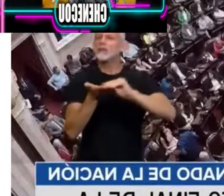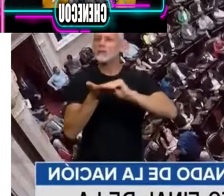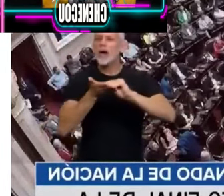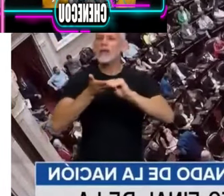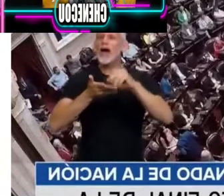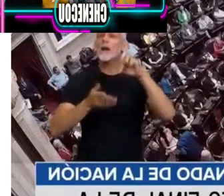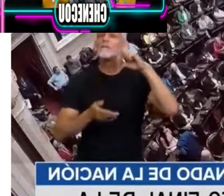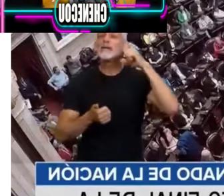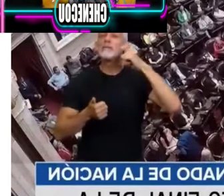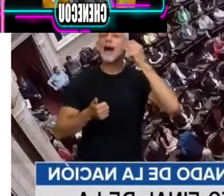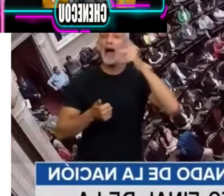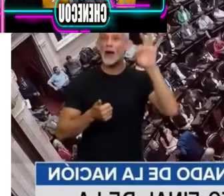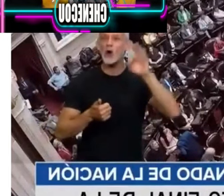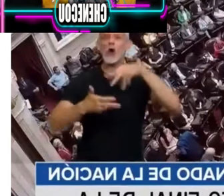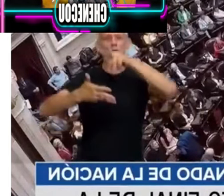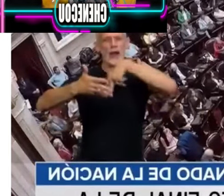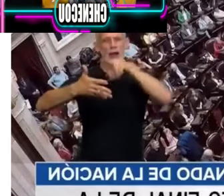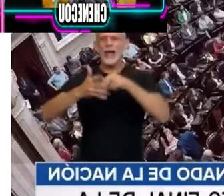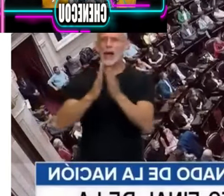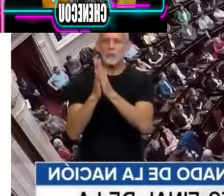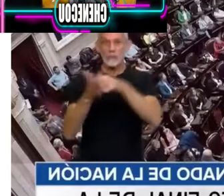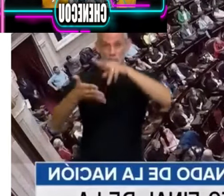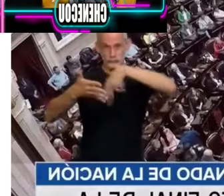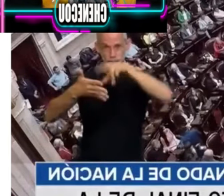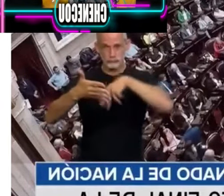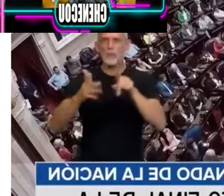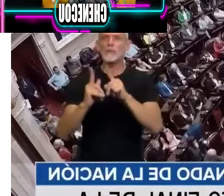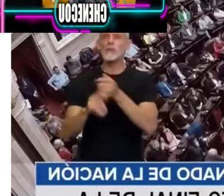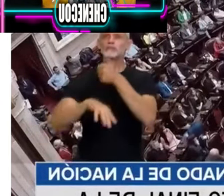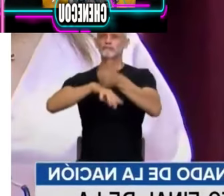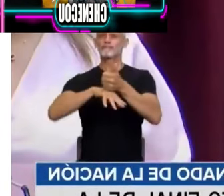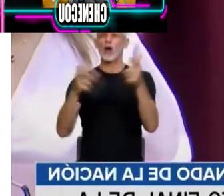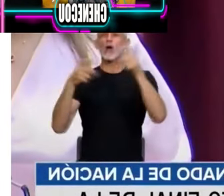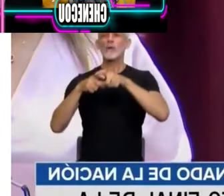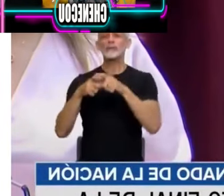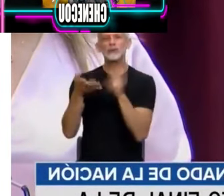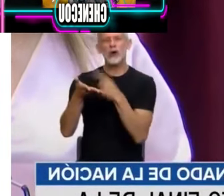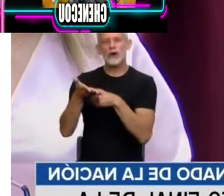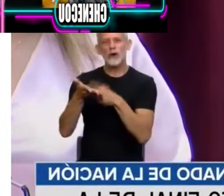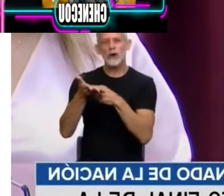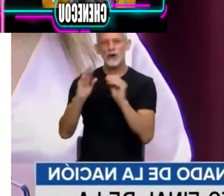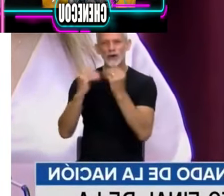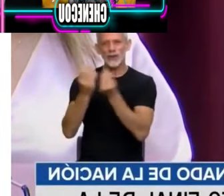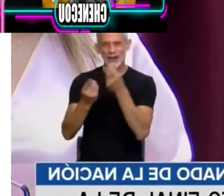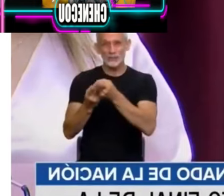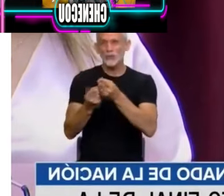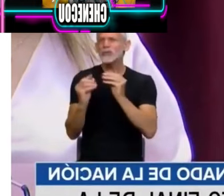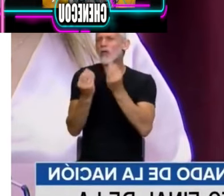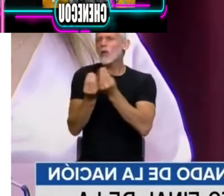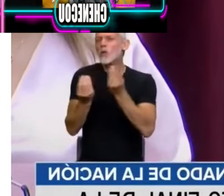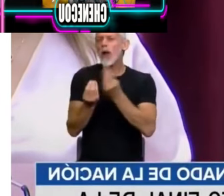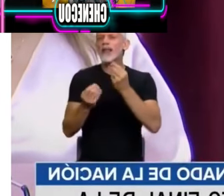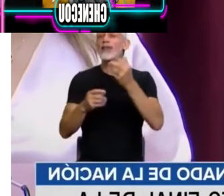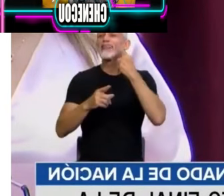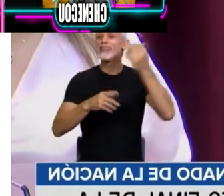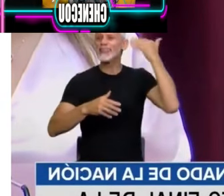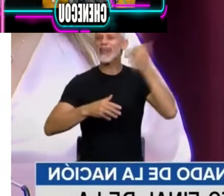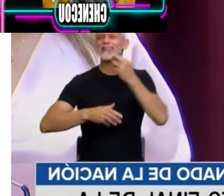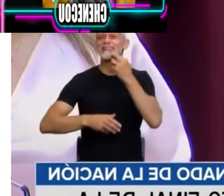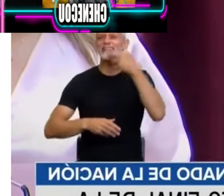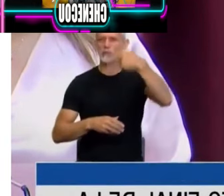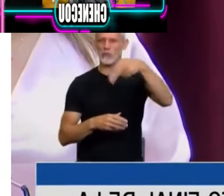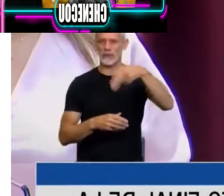diputada Carolina Píparo que dé lectura como miembro informante de la comisión escrutadora acerca de los resultados del día 19 de